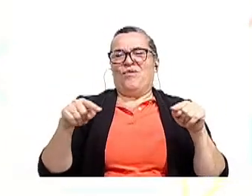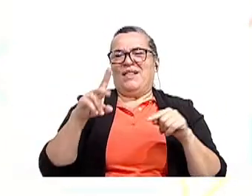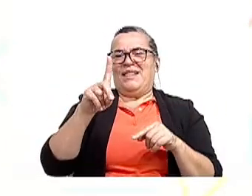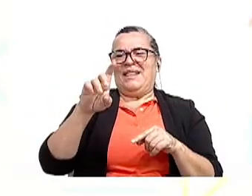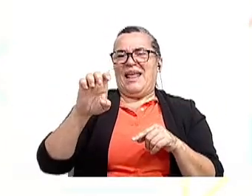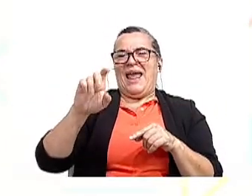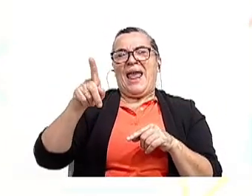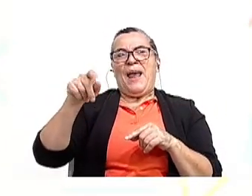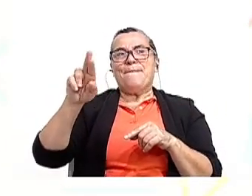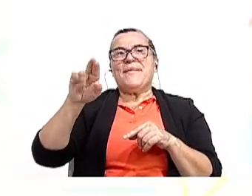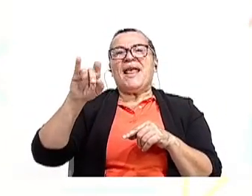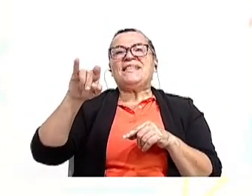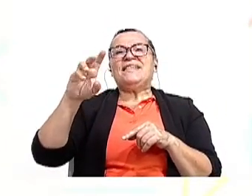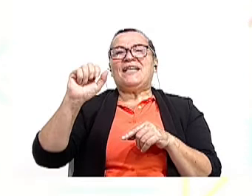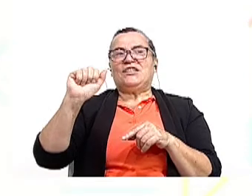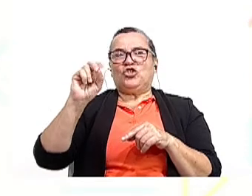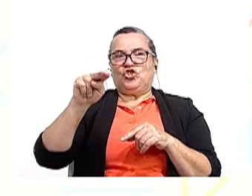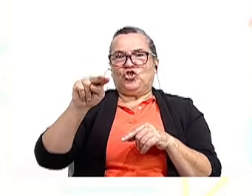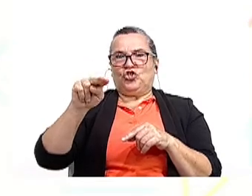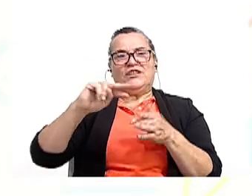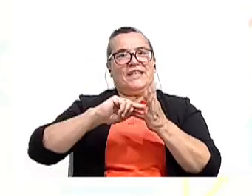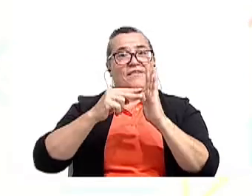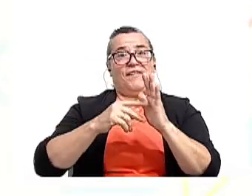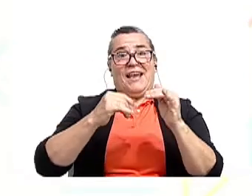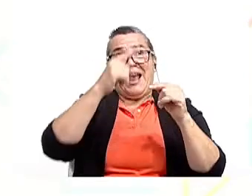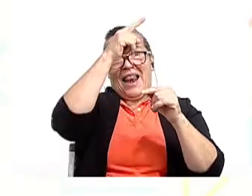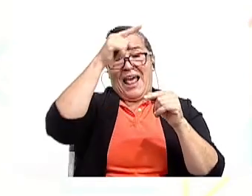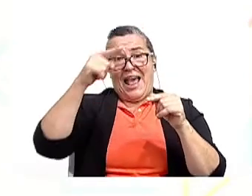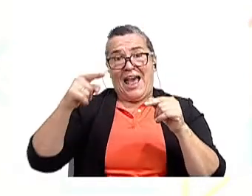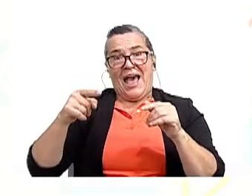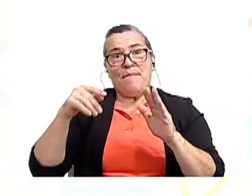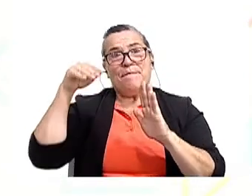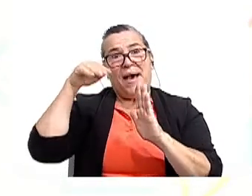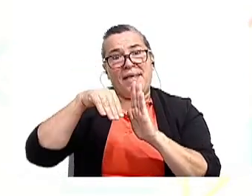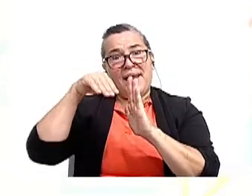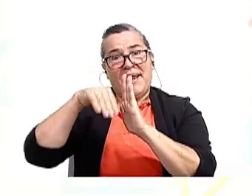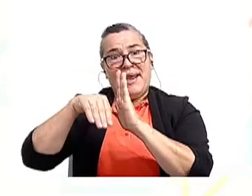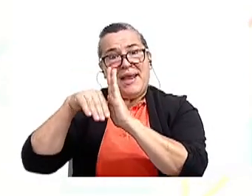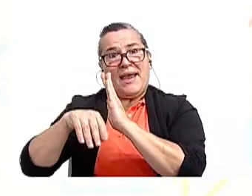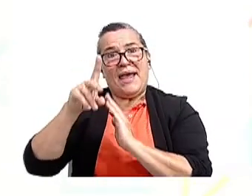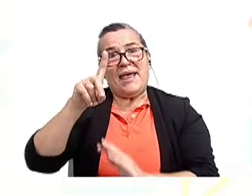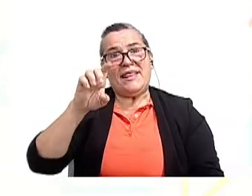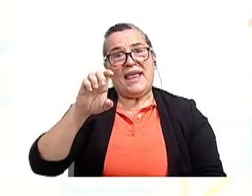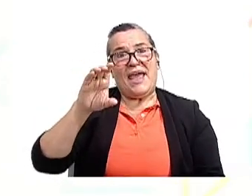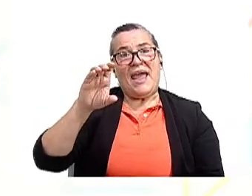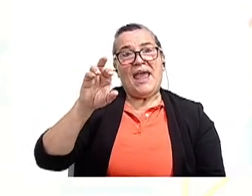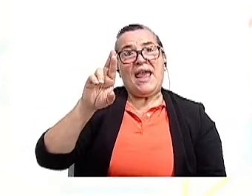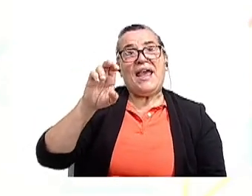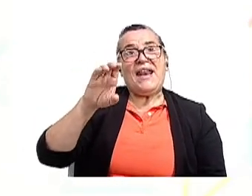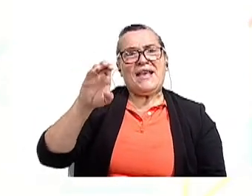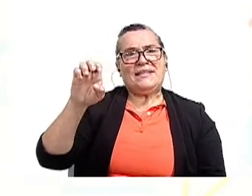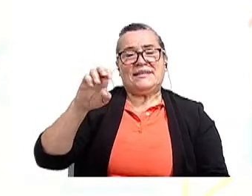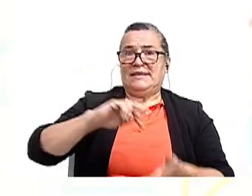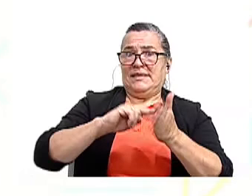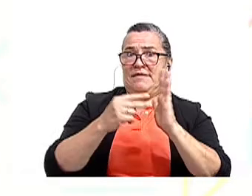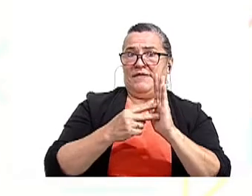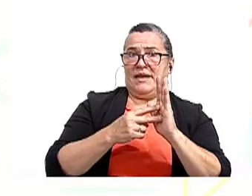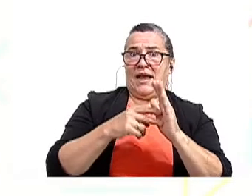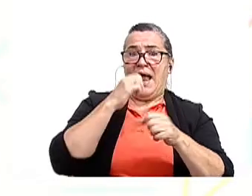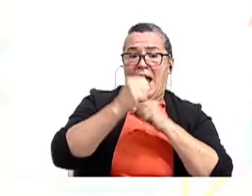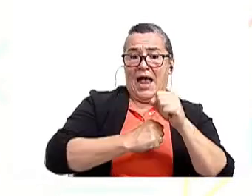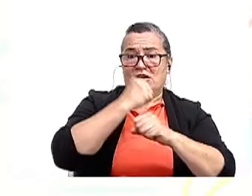que va decreciendo. Observen la gráfica. Conforme aumentan los años, su valor disminuye. ¿Lo